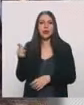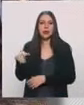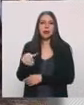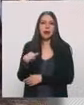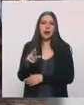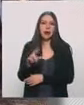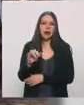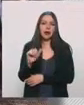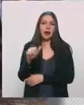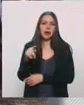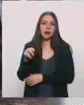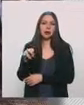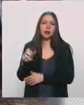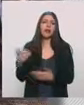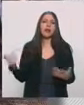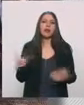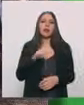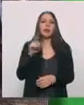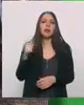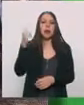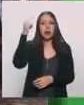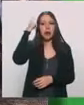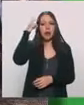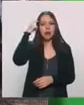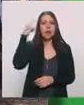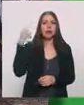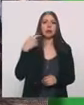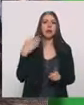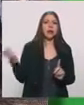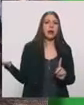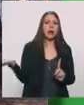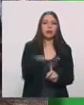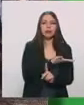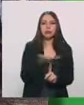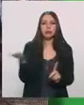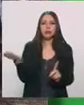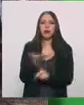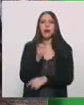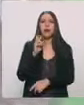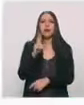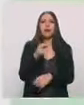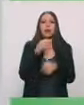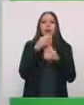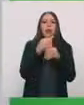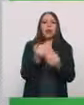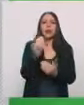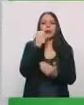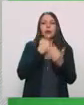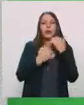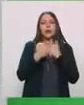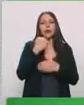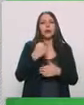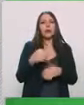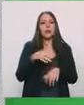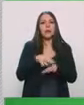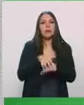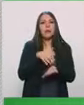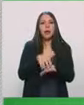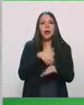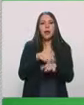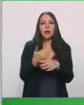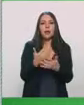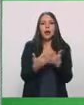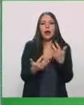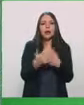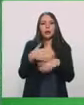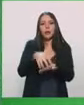historia. Perdieron la cabeza por culpa de unas manitas de cerdo. Les ganó el antojo. Literal